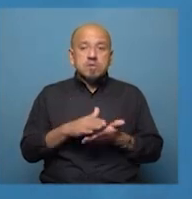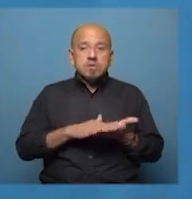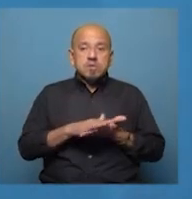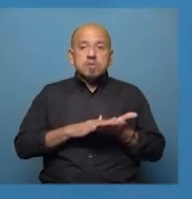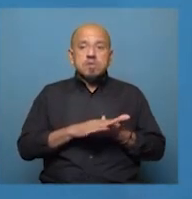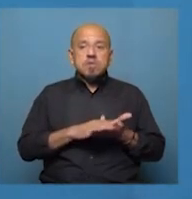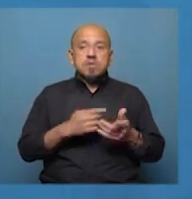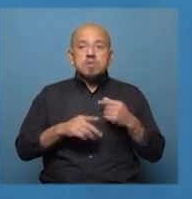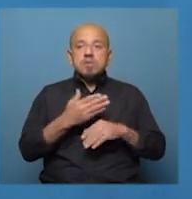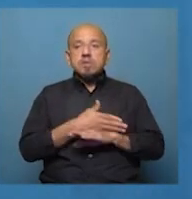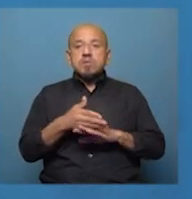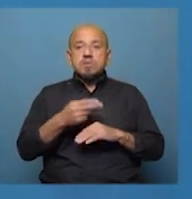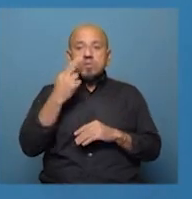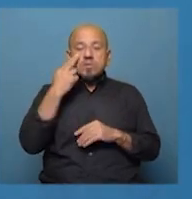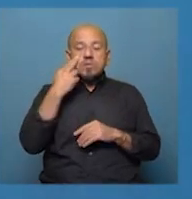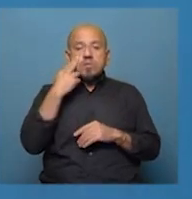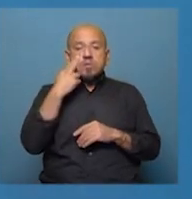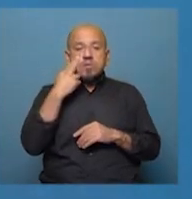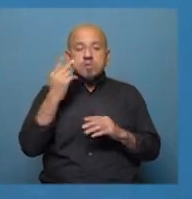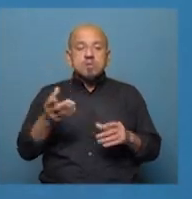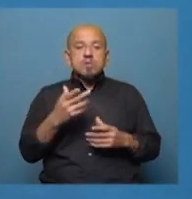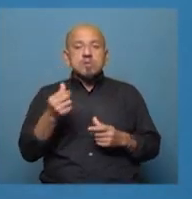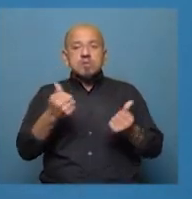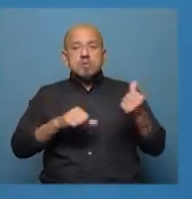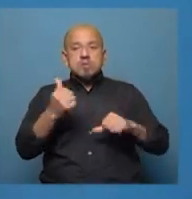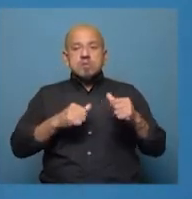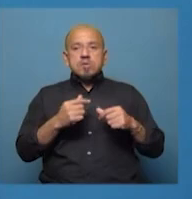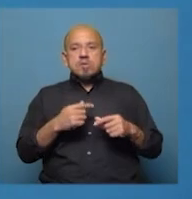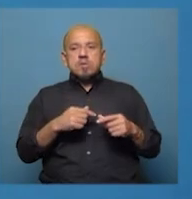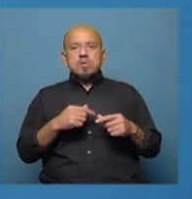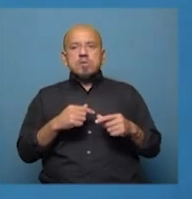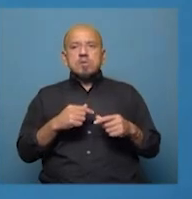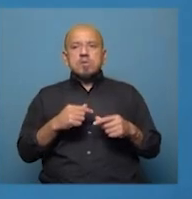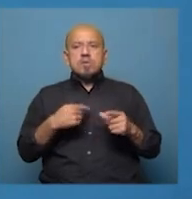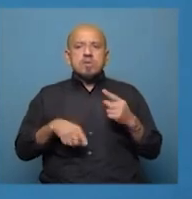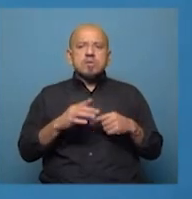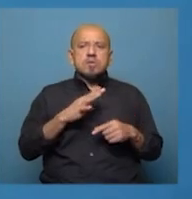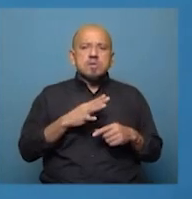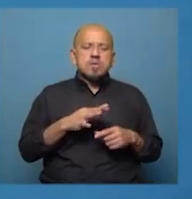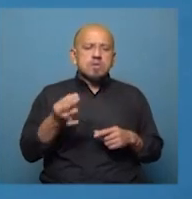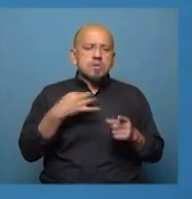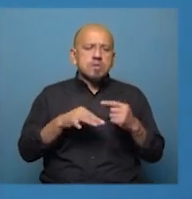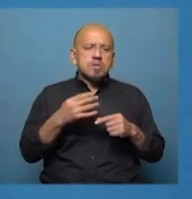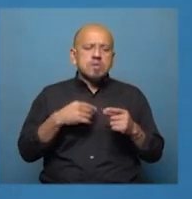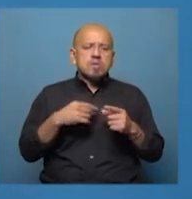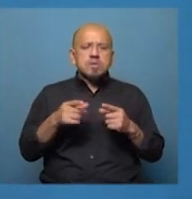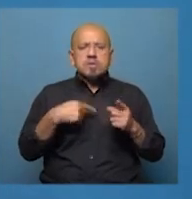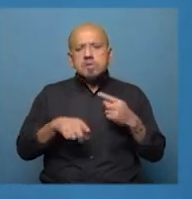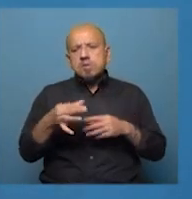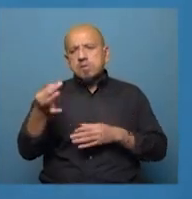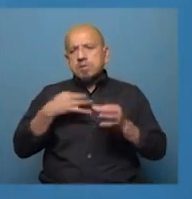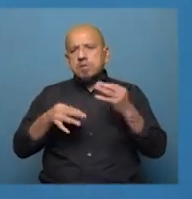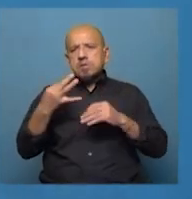no después fue el problema de el incendio del laboratorio Entonces tenemos una sucesión de explicaciones a medida que la que la gente